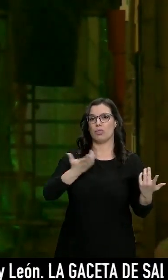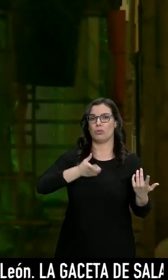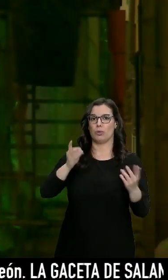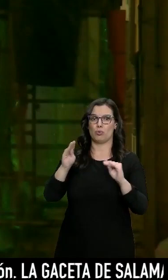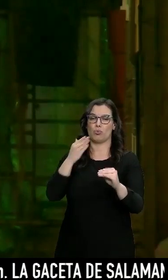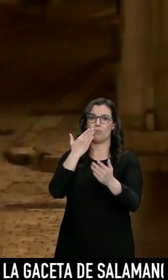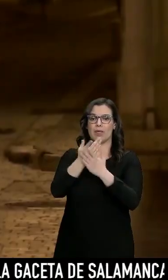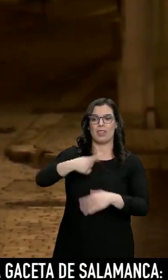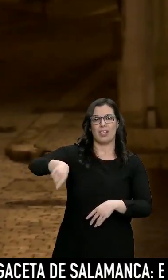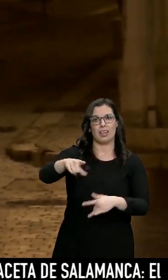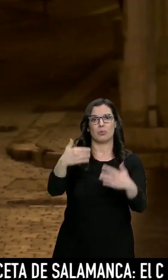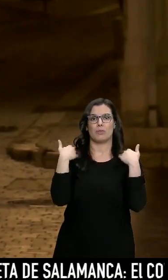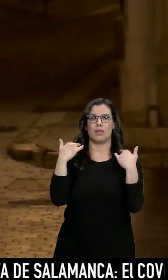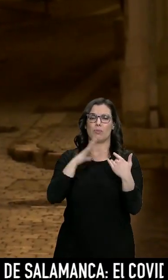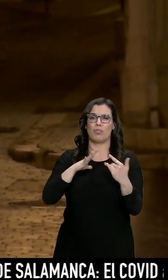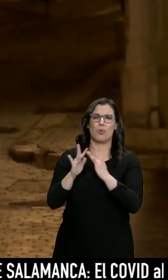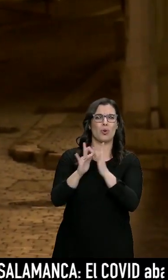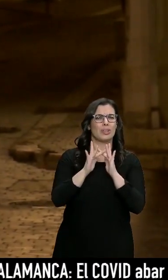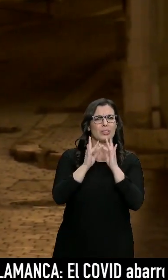a reducir al máximo los contactos.